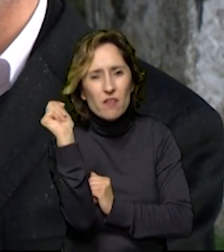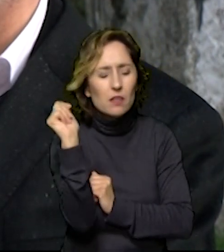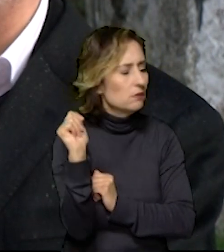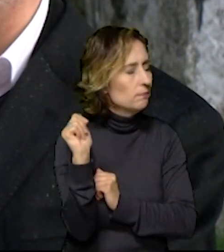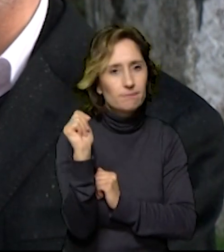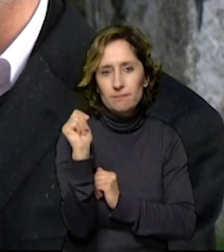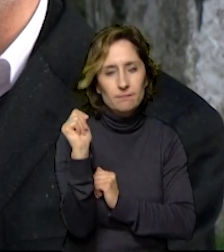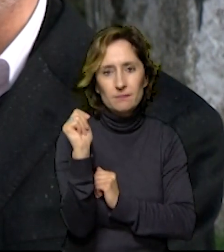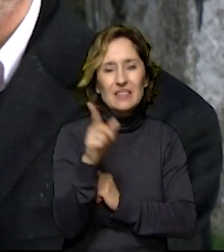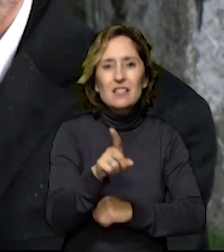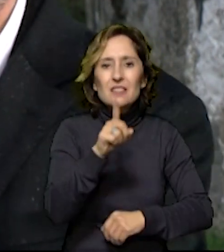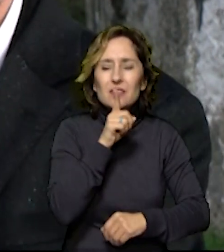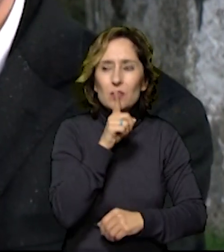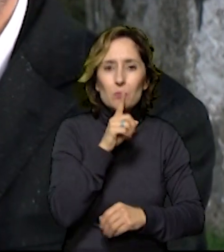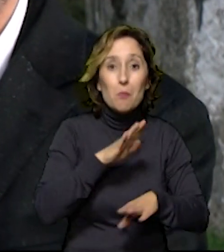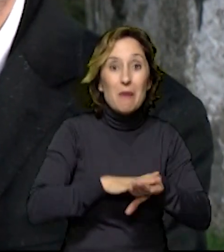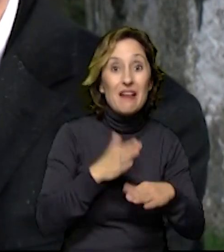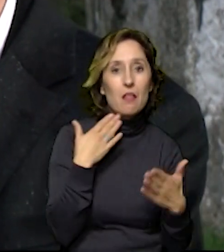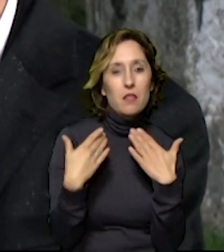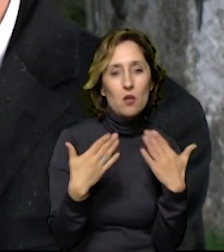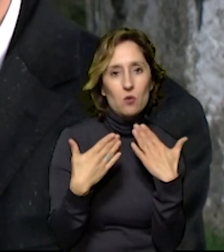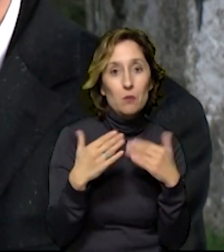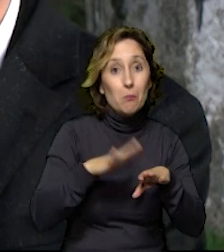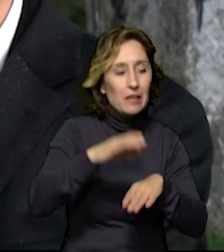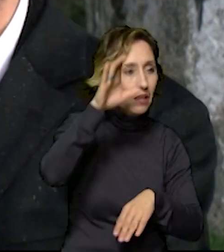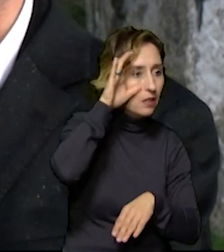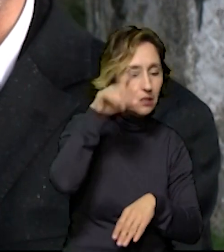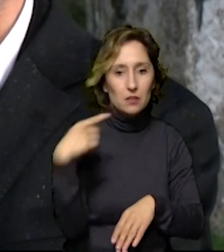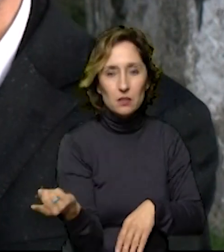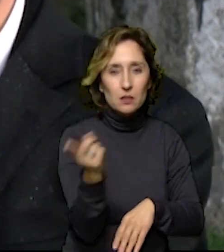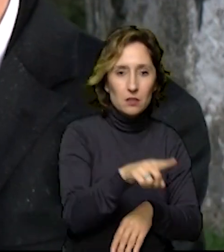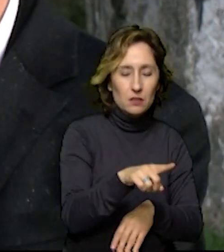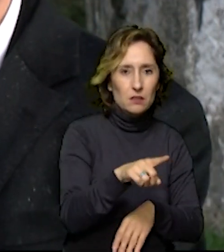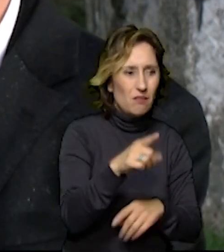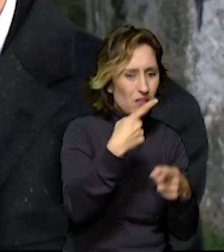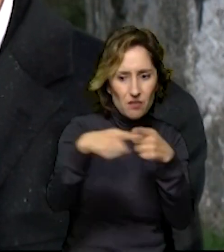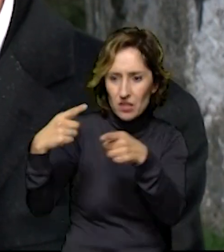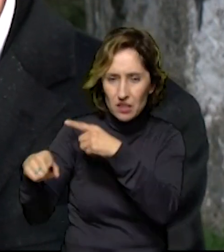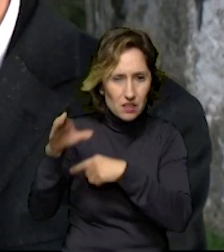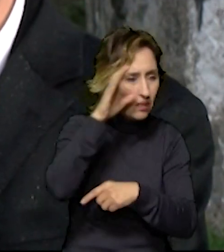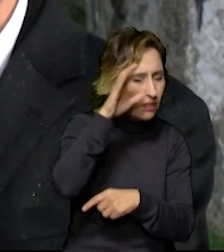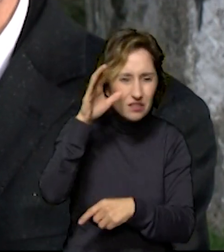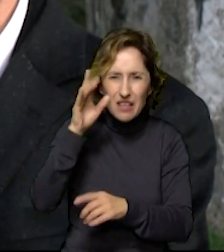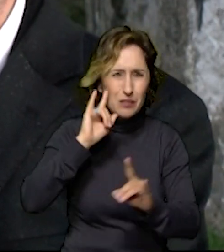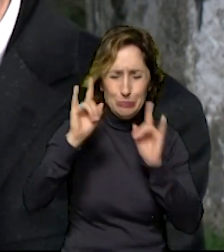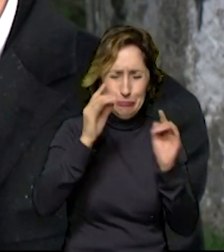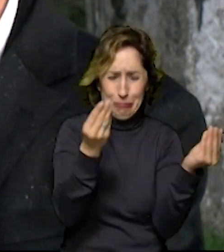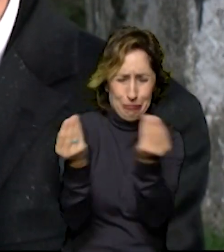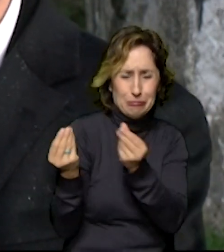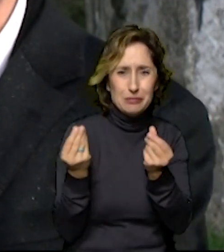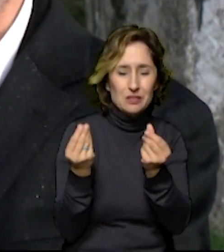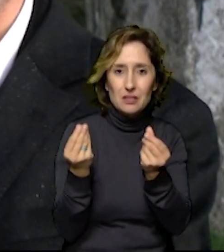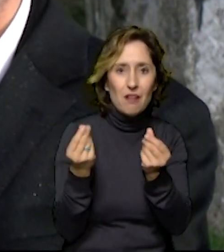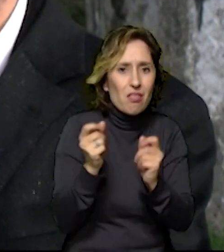silencio para dialogar, para escucharnos entre diferentes. Y es que hay demasiado ruido, y se